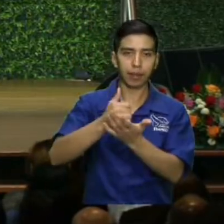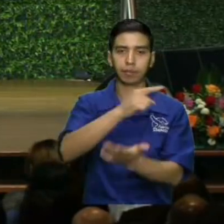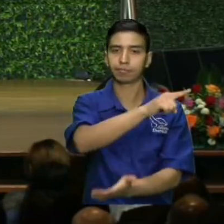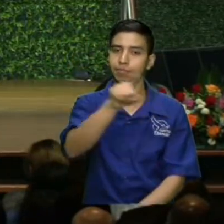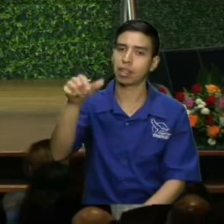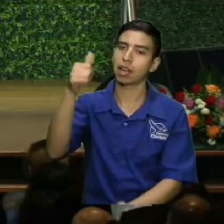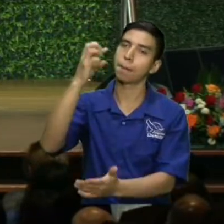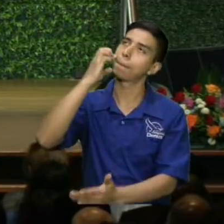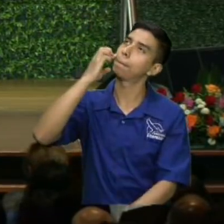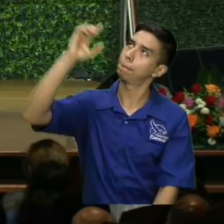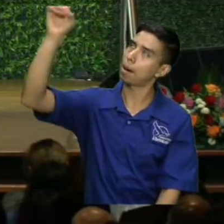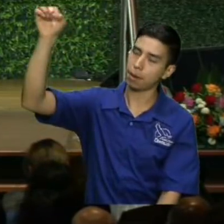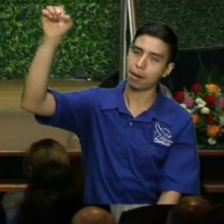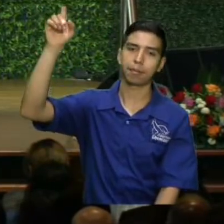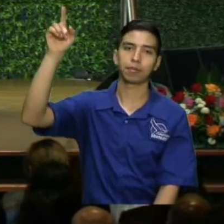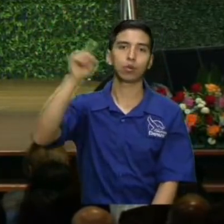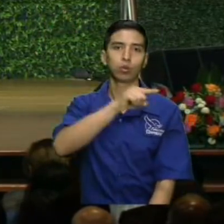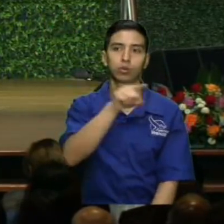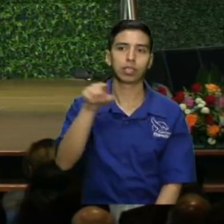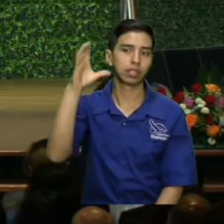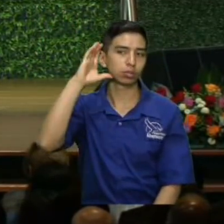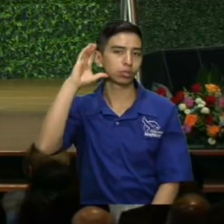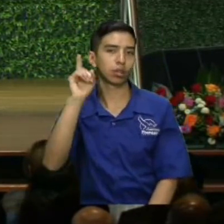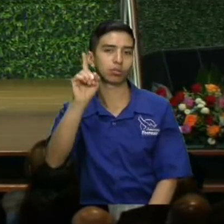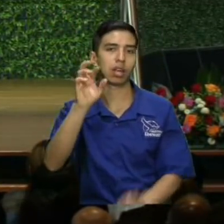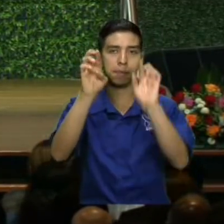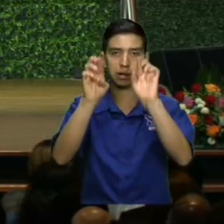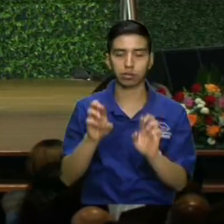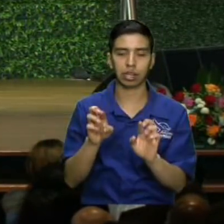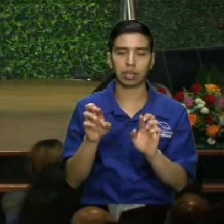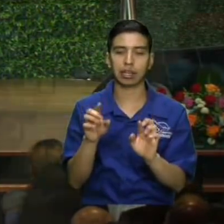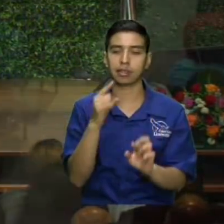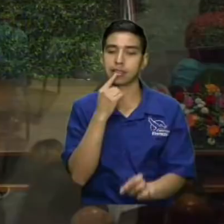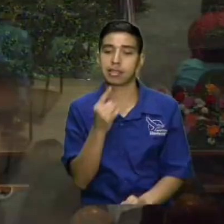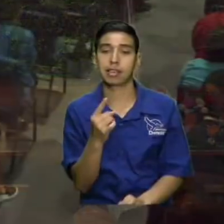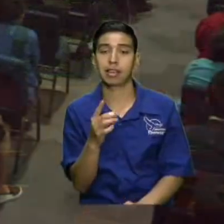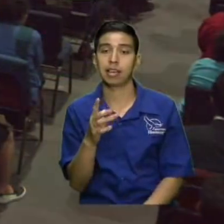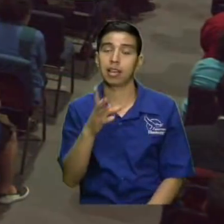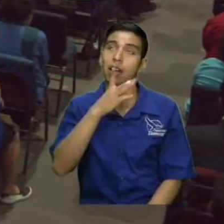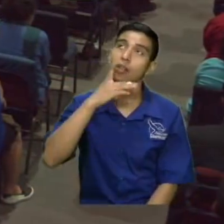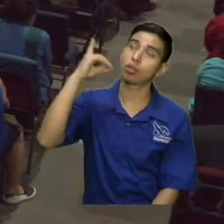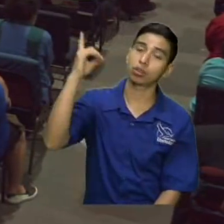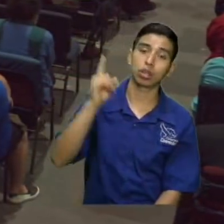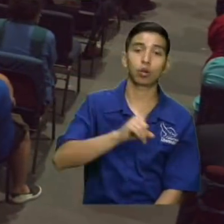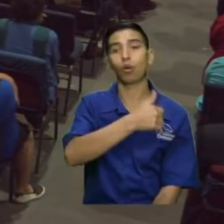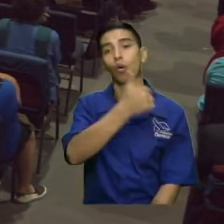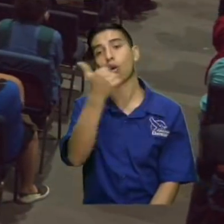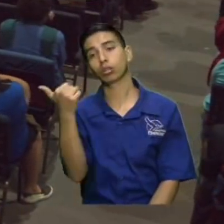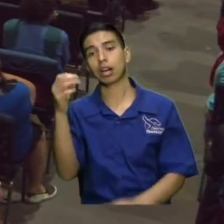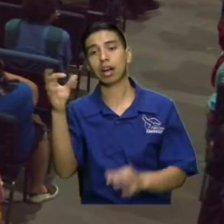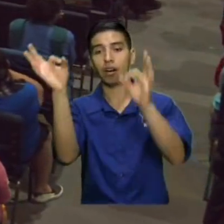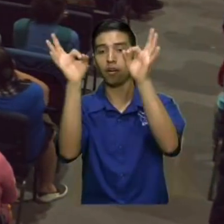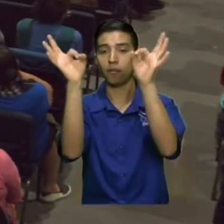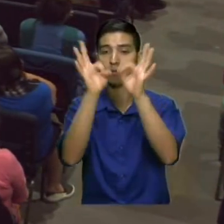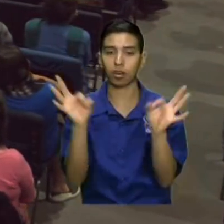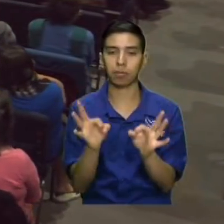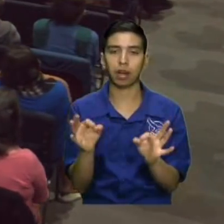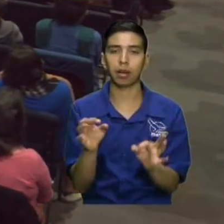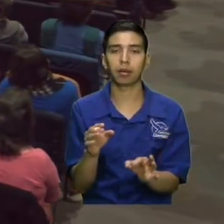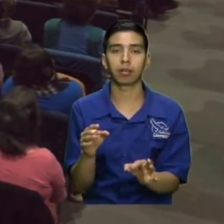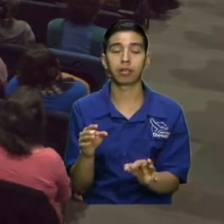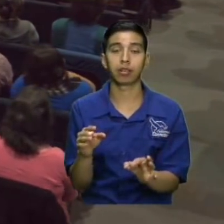oiga a alguna persona que le se refiere a Dios de otra manera, respételo, pero sepa que no es su hermano.